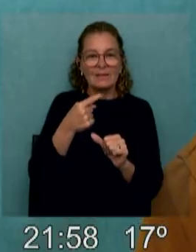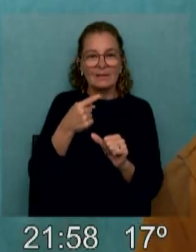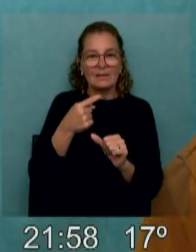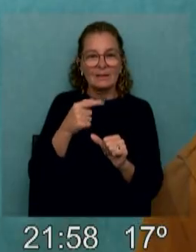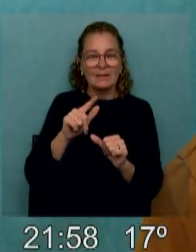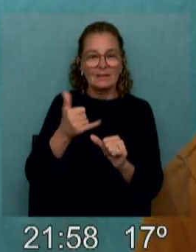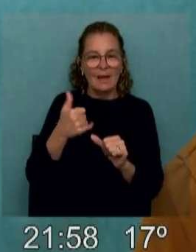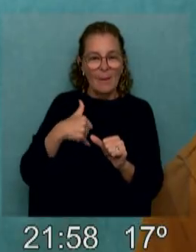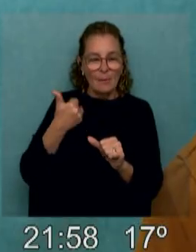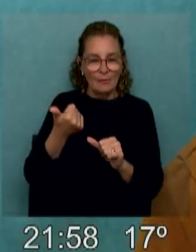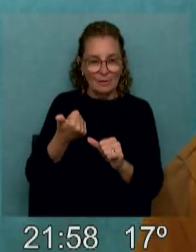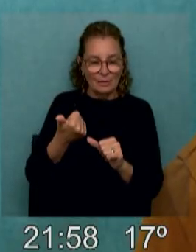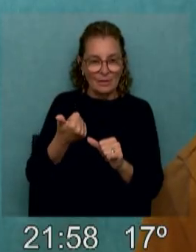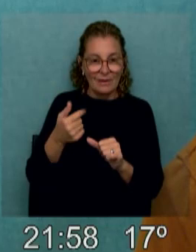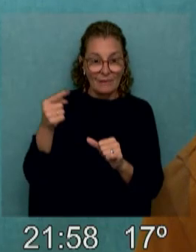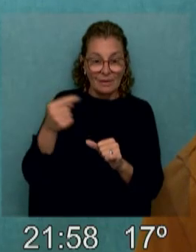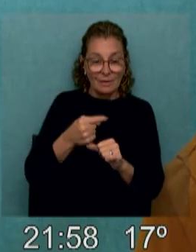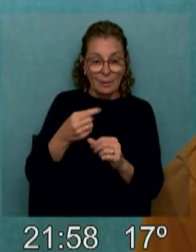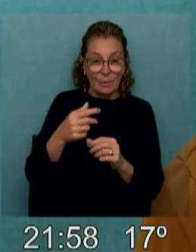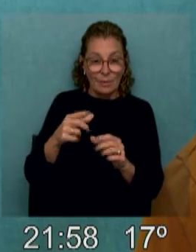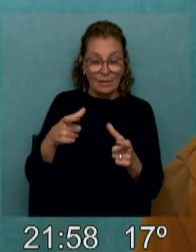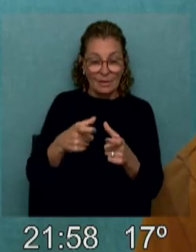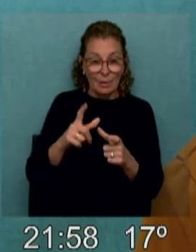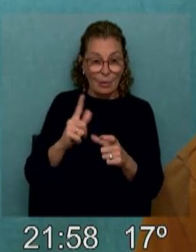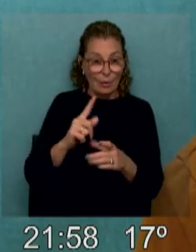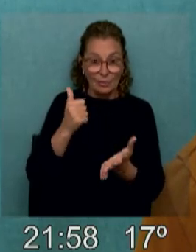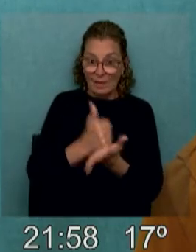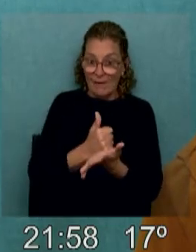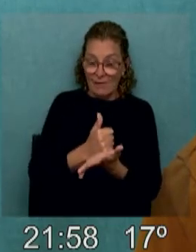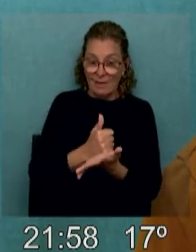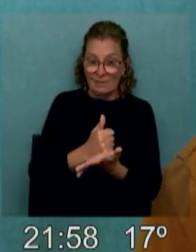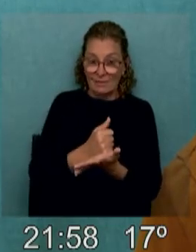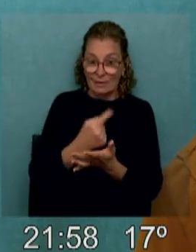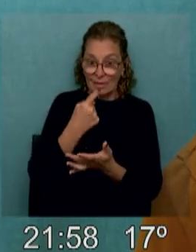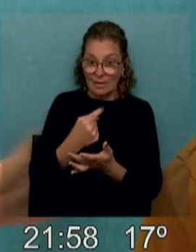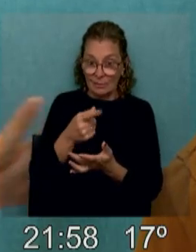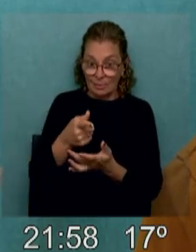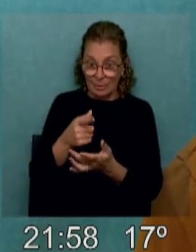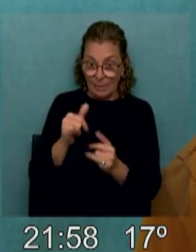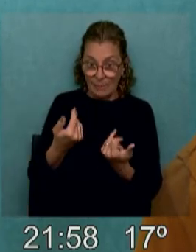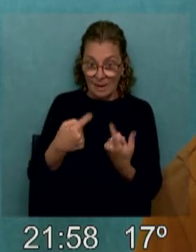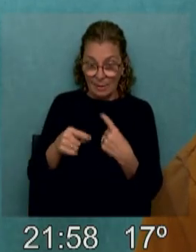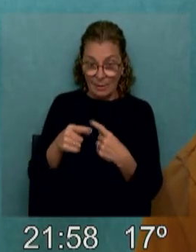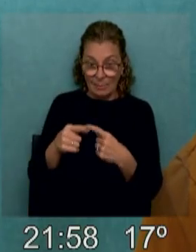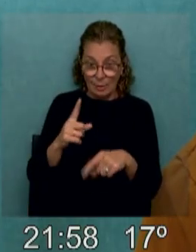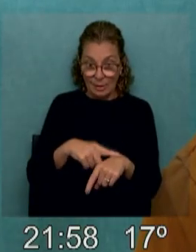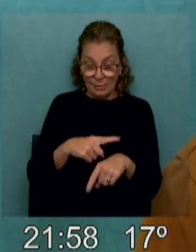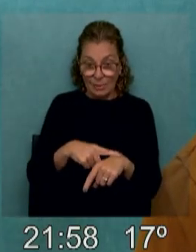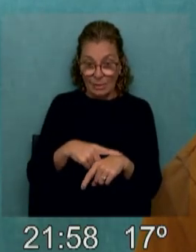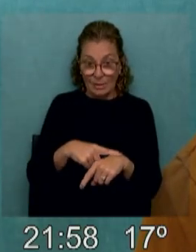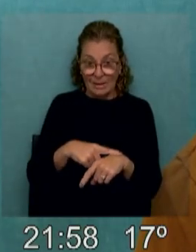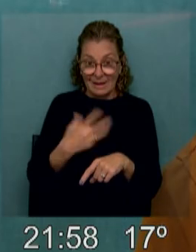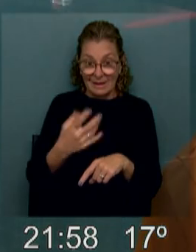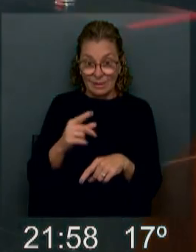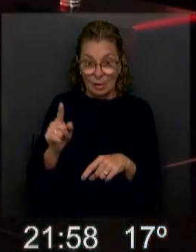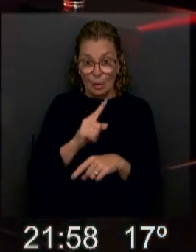ya aprovecho y cuento que se arrimaron cuando el disco no estaba pronto y nos dijeron, vos, pero estamos hace rato queriendo